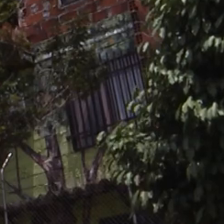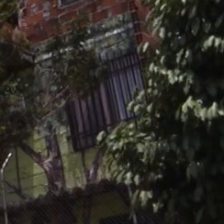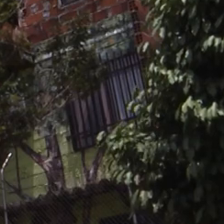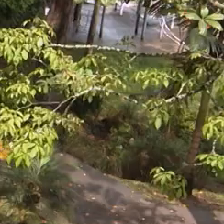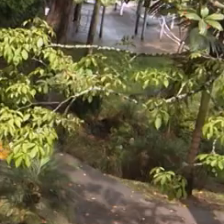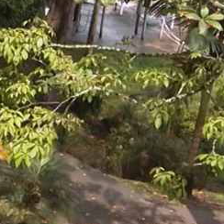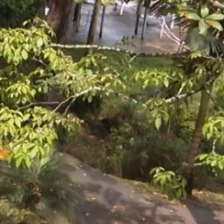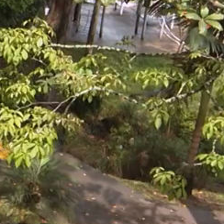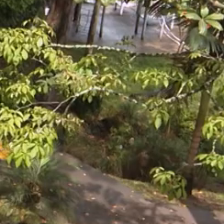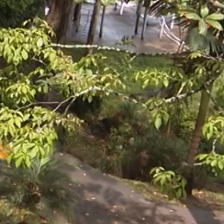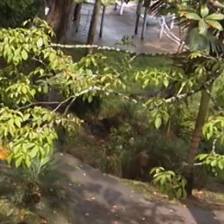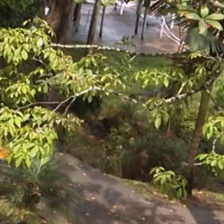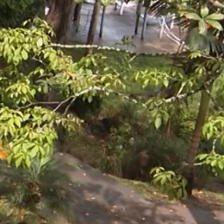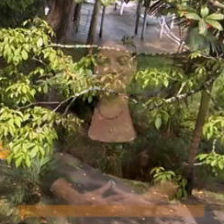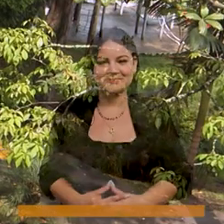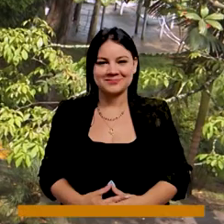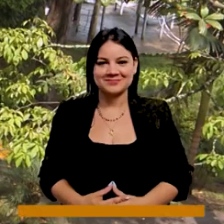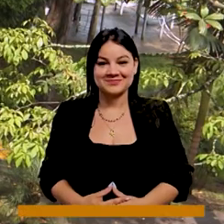Música